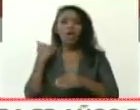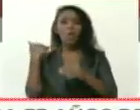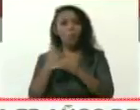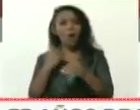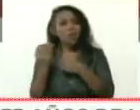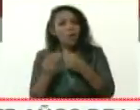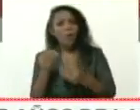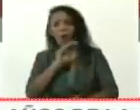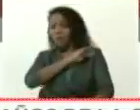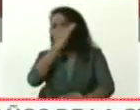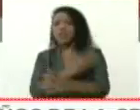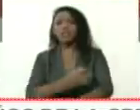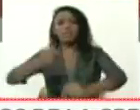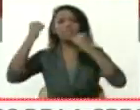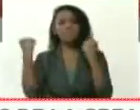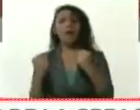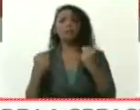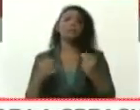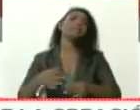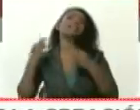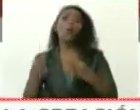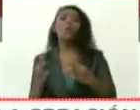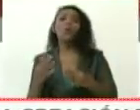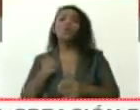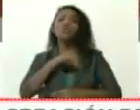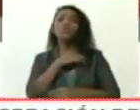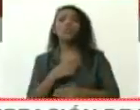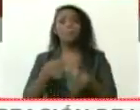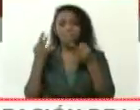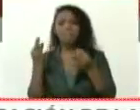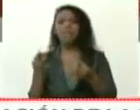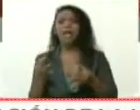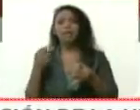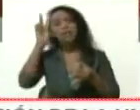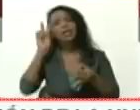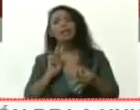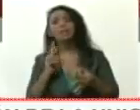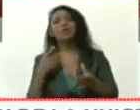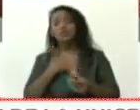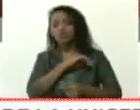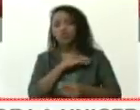da mayor seguridad de que estamos en lo correcto, de que sí estamos nosotros en